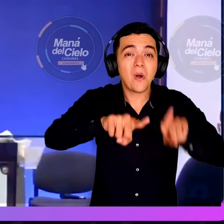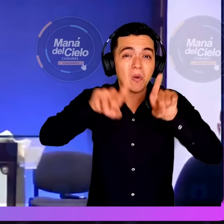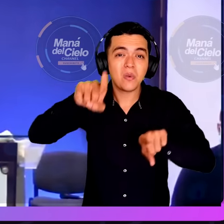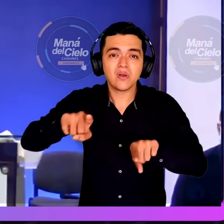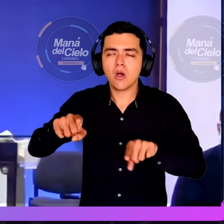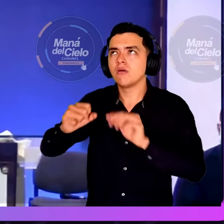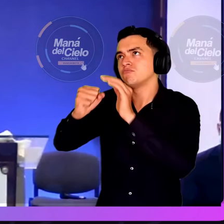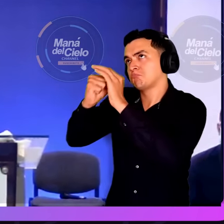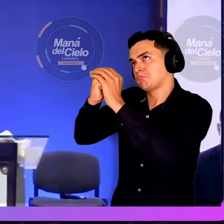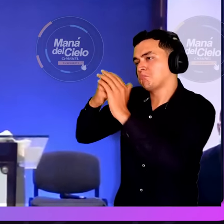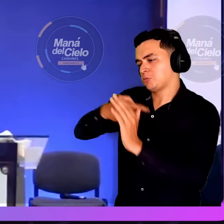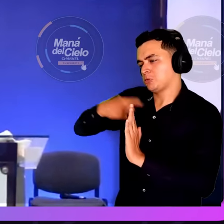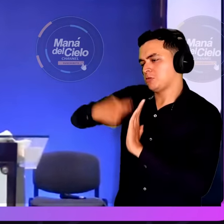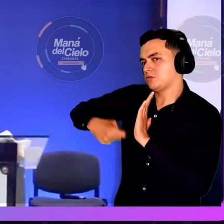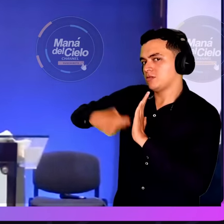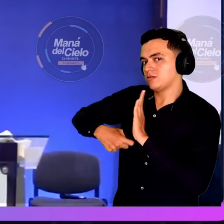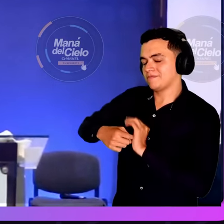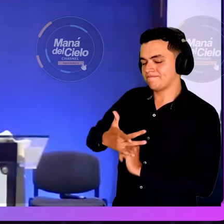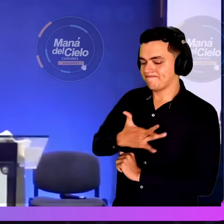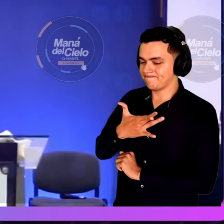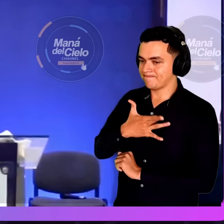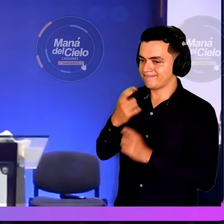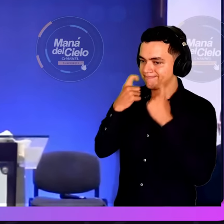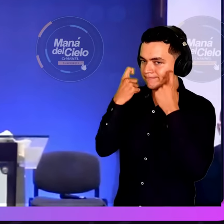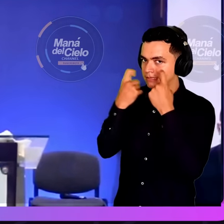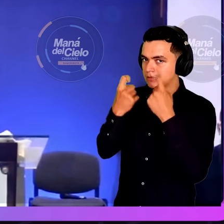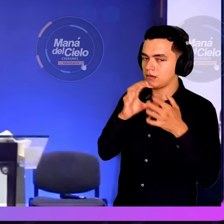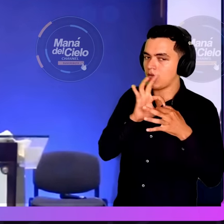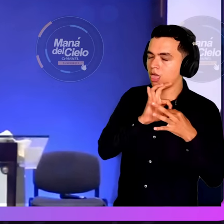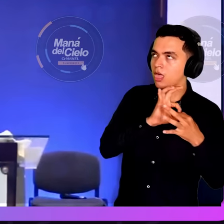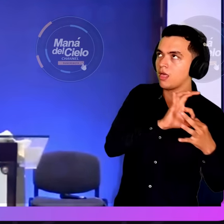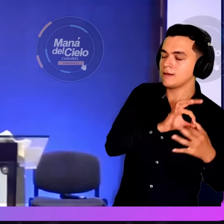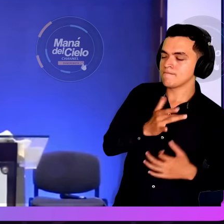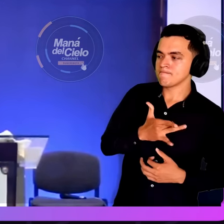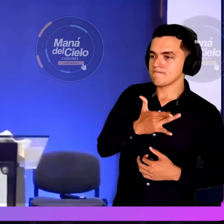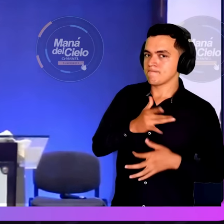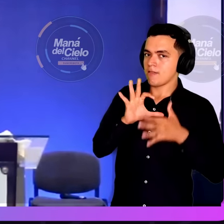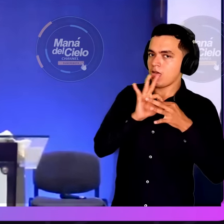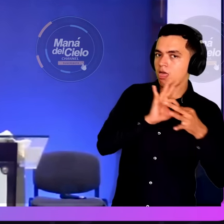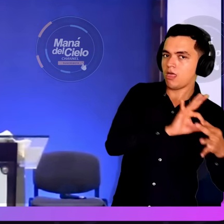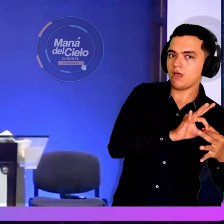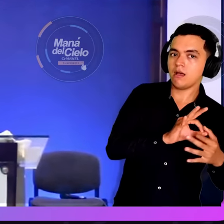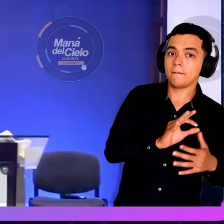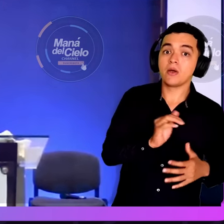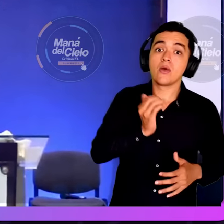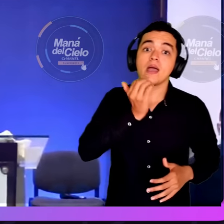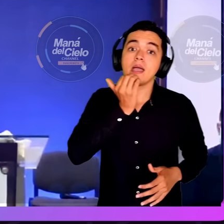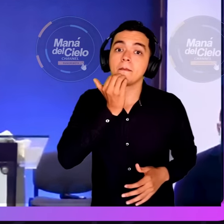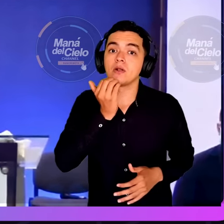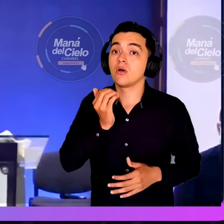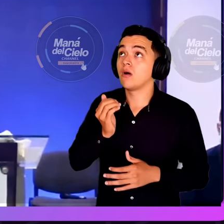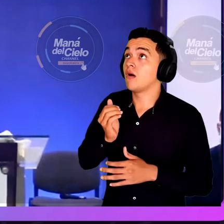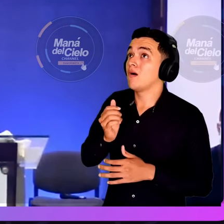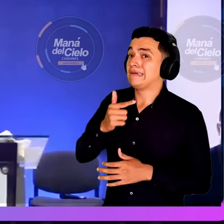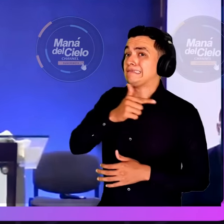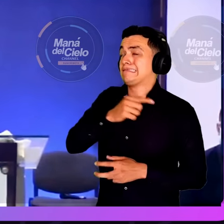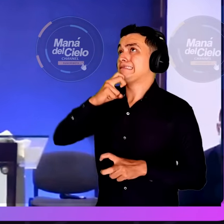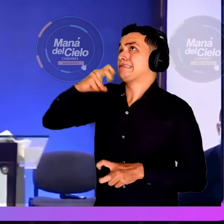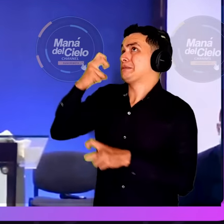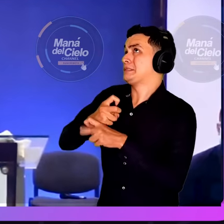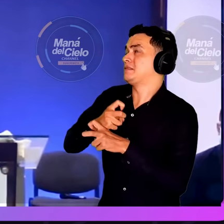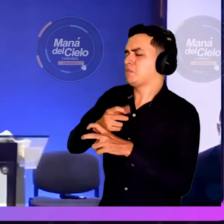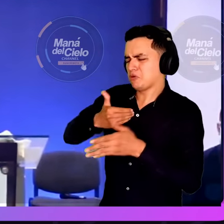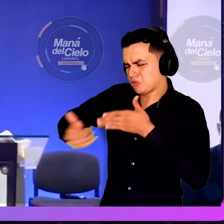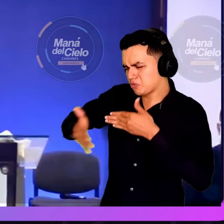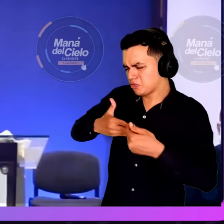bello. Señor, yo te quiero adorar, yo te quiero servir, quítame. Pero claro, cuando uno se va enamorando de Él, entonces